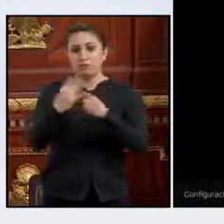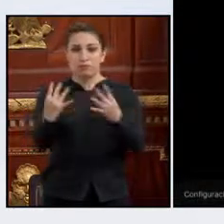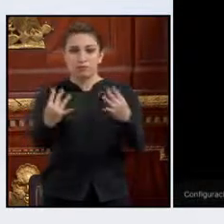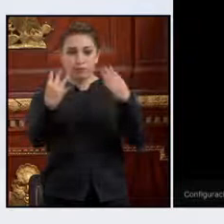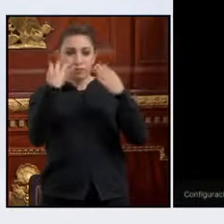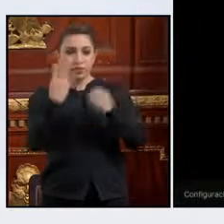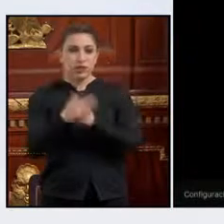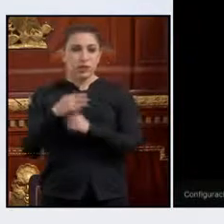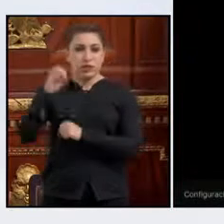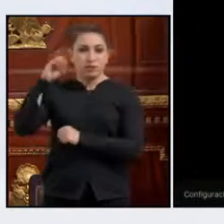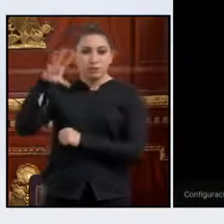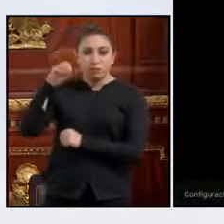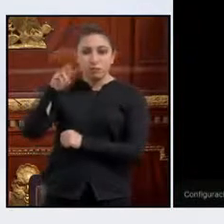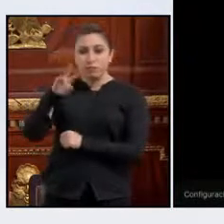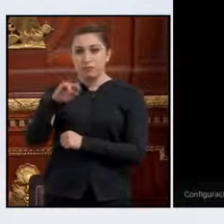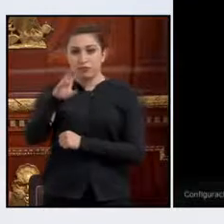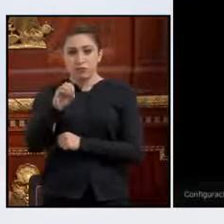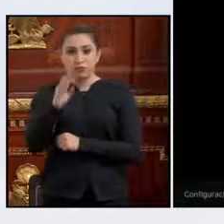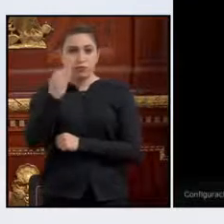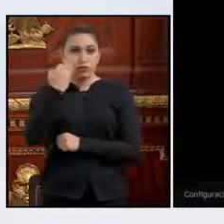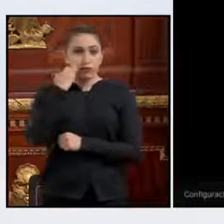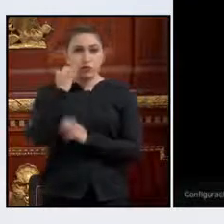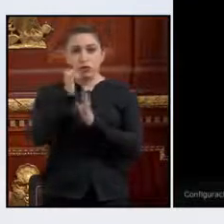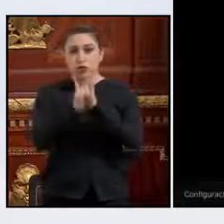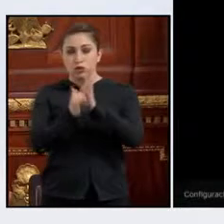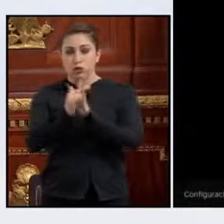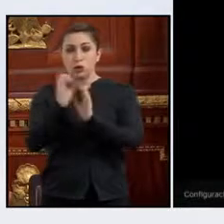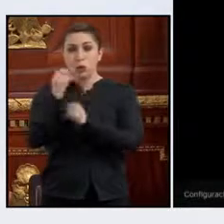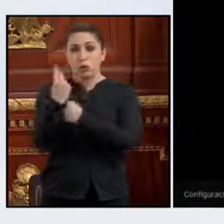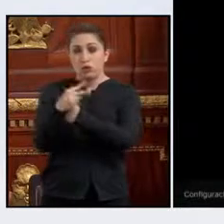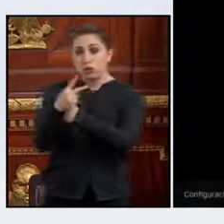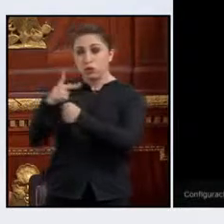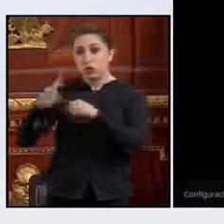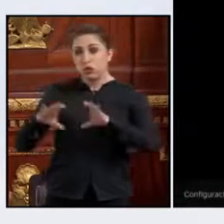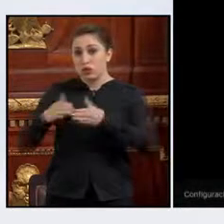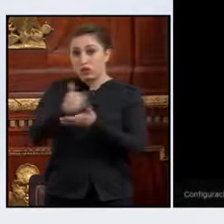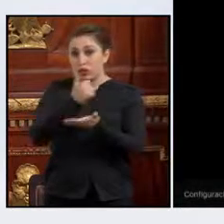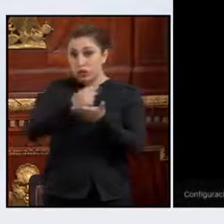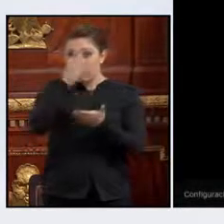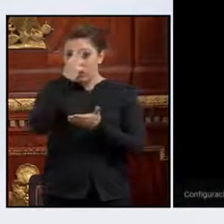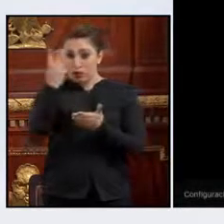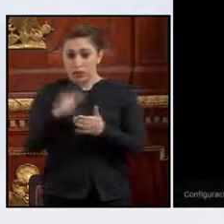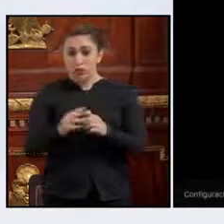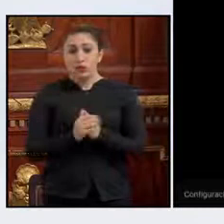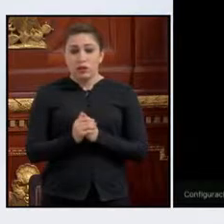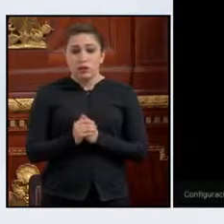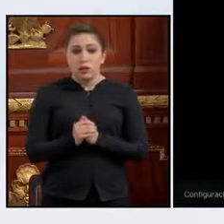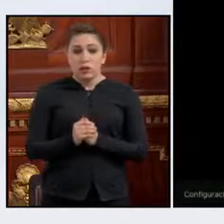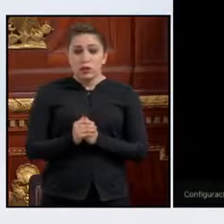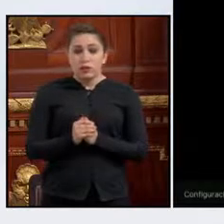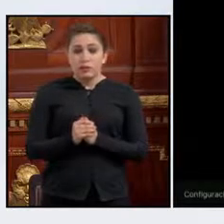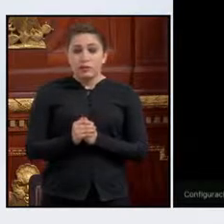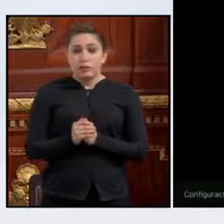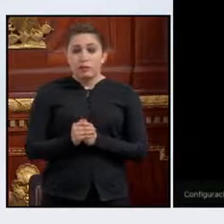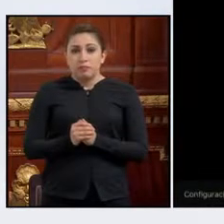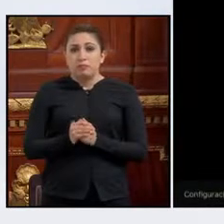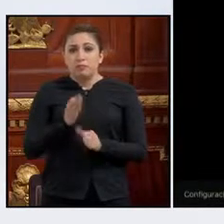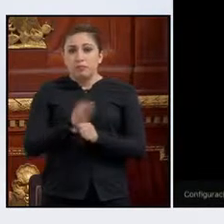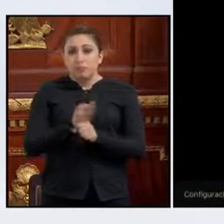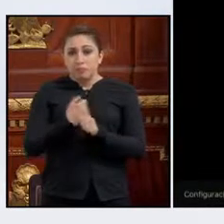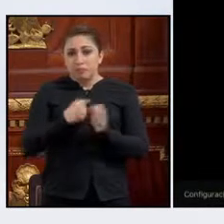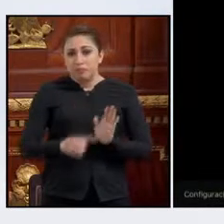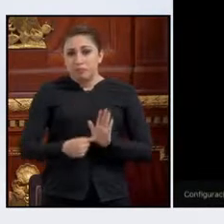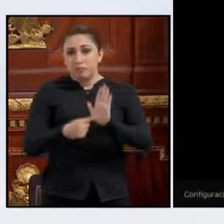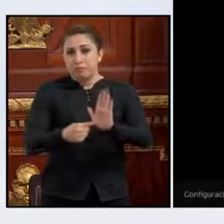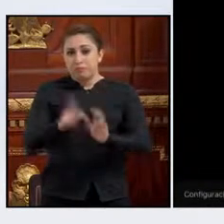redes sociales. En este sentido, compañeras diputadas y diputados, quiero hacer mención que ya